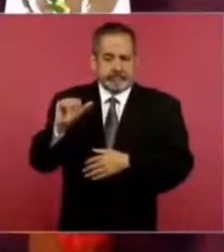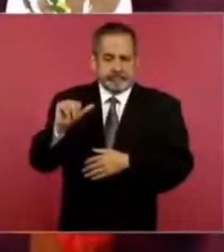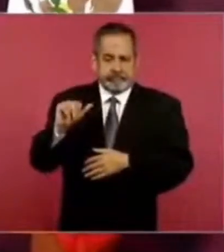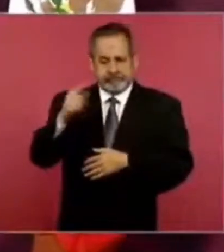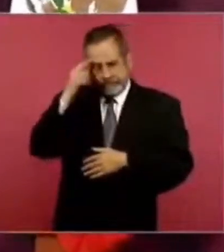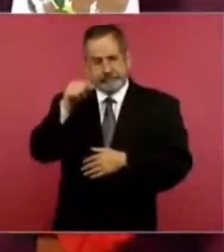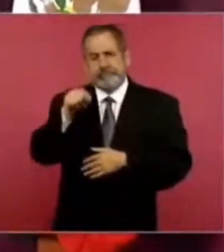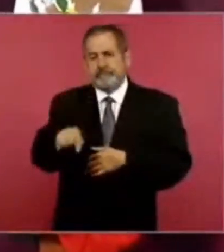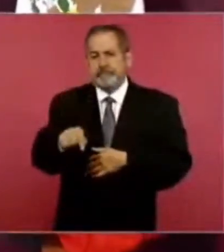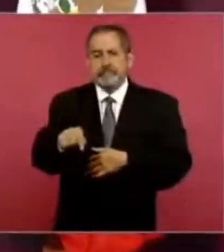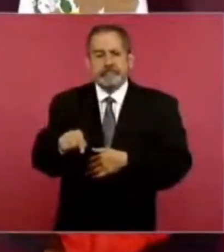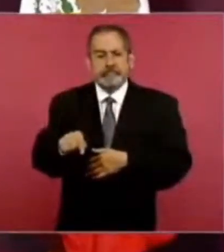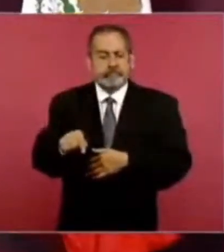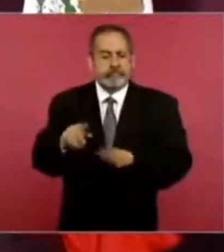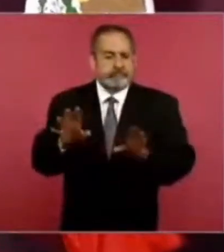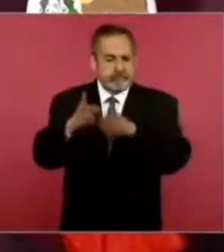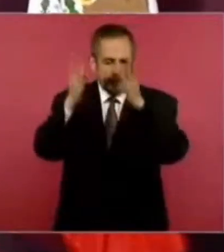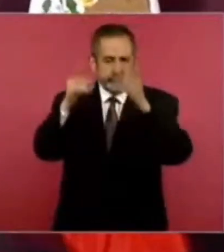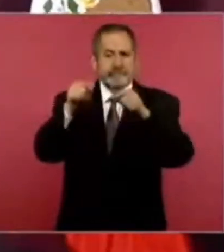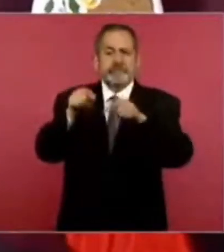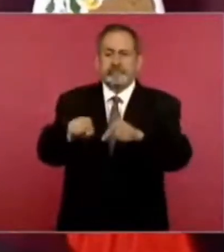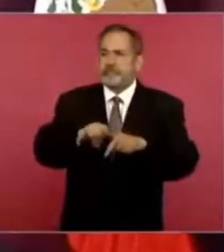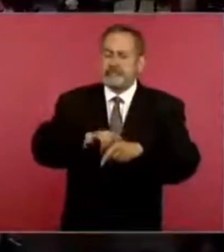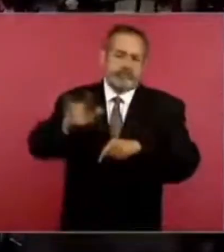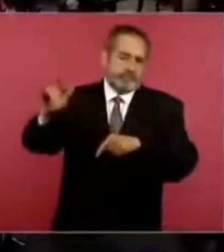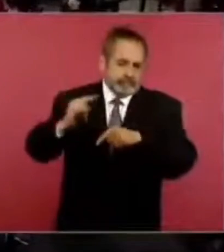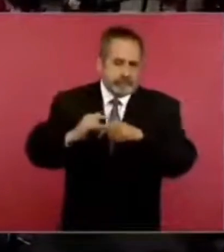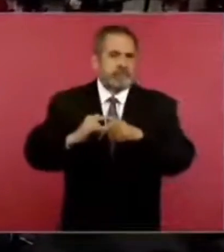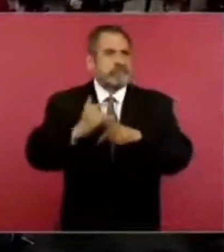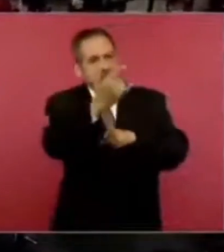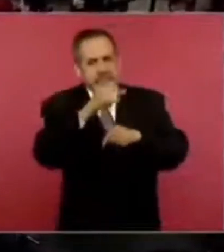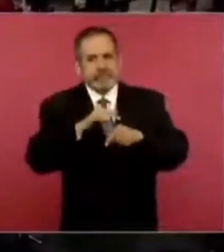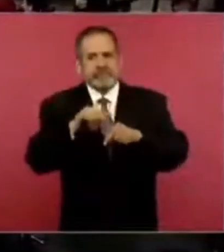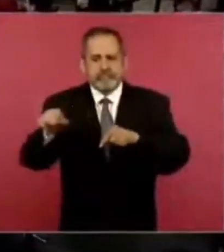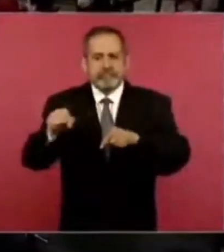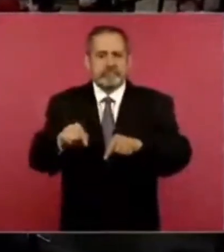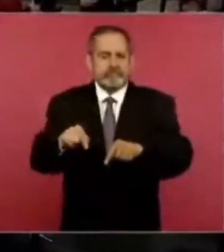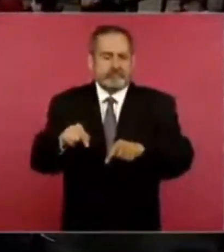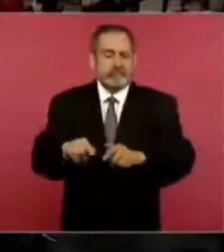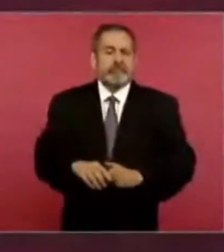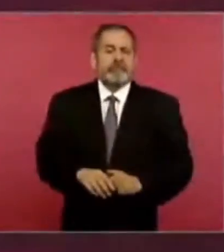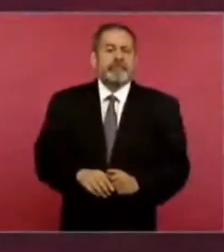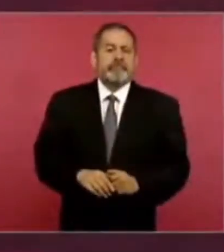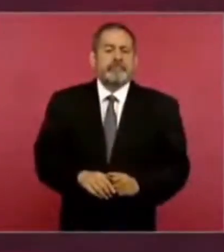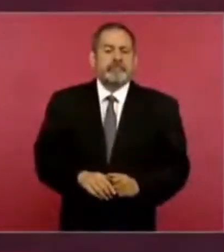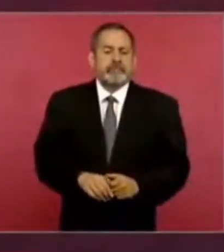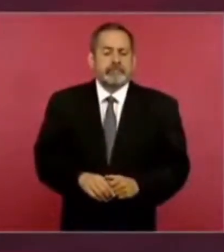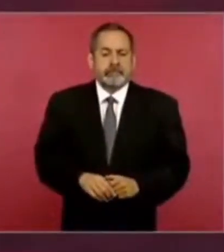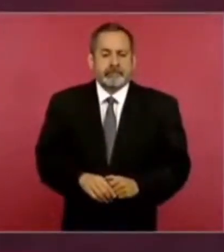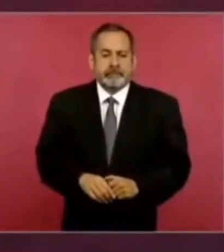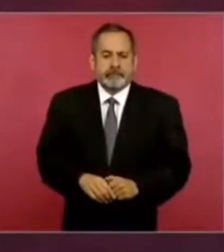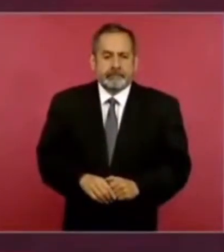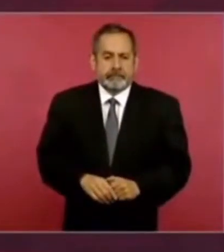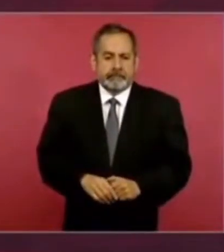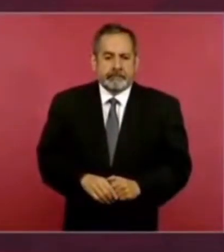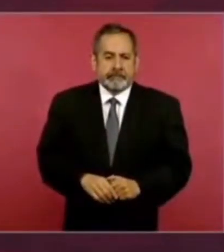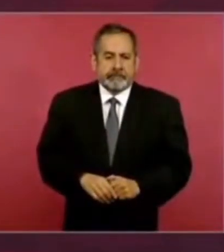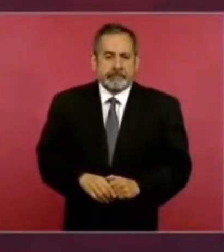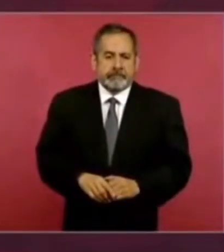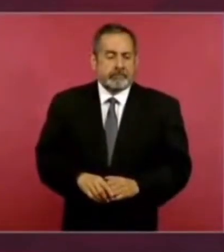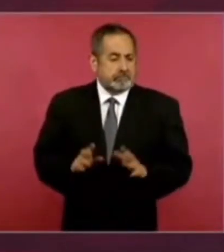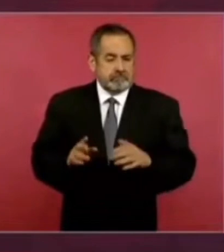20 nuevos vuelos también desde el Aeropuerto Felipe Ángeles. Y en este contexto de crecimiento de operaciones paulatino que